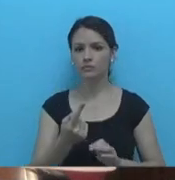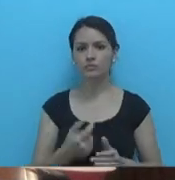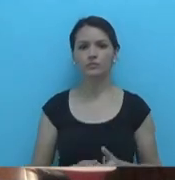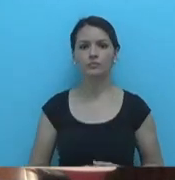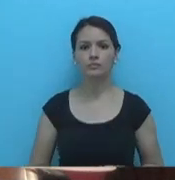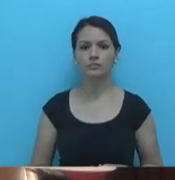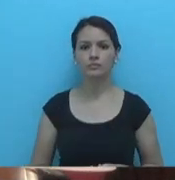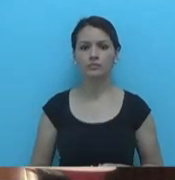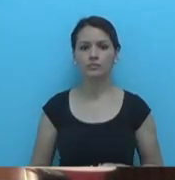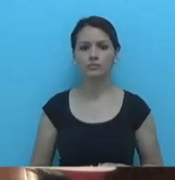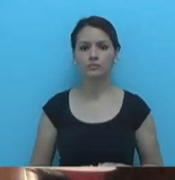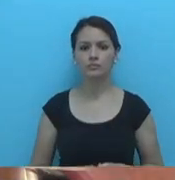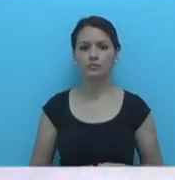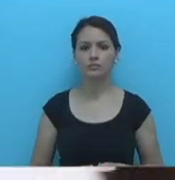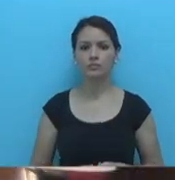que coincide